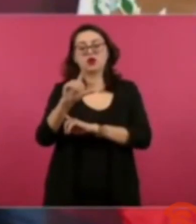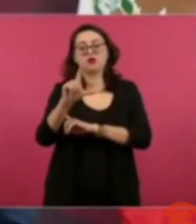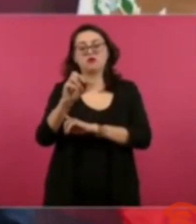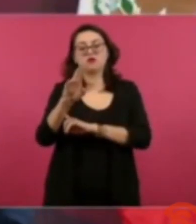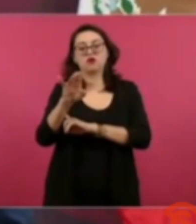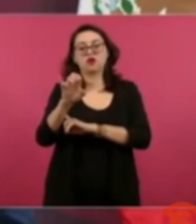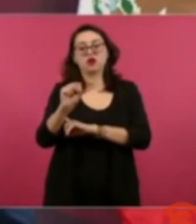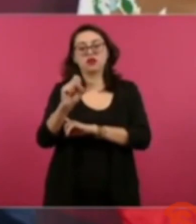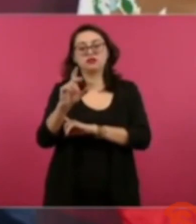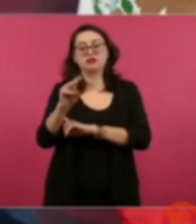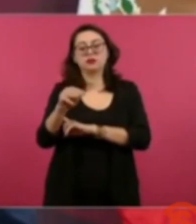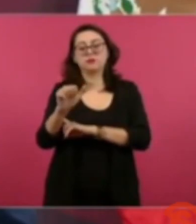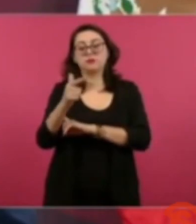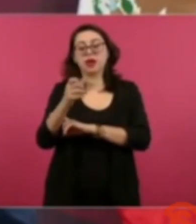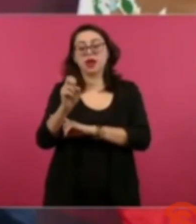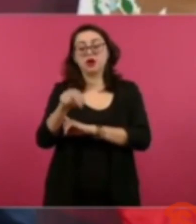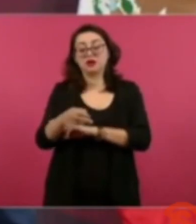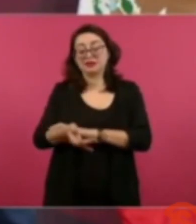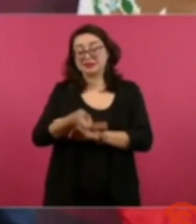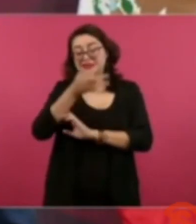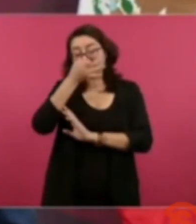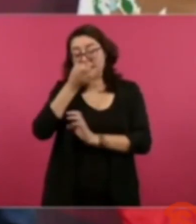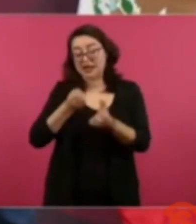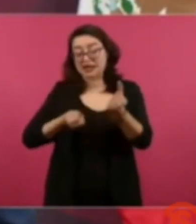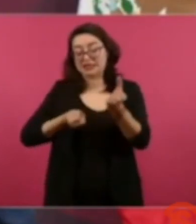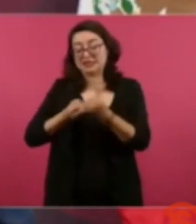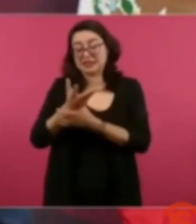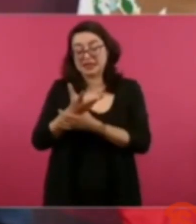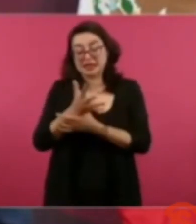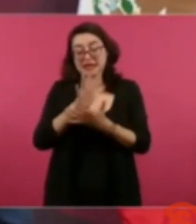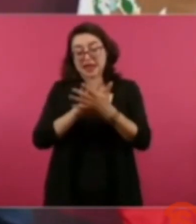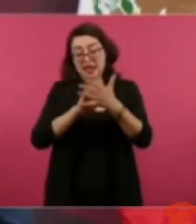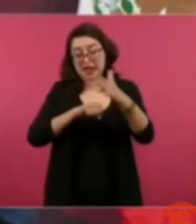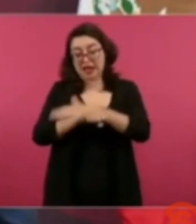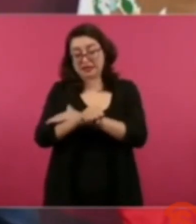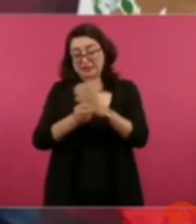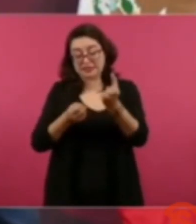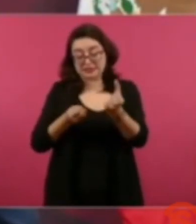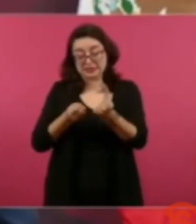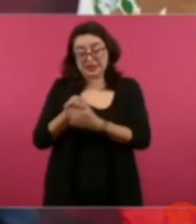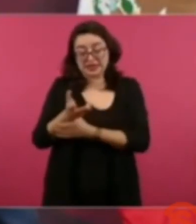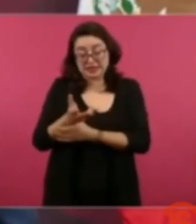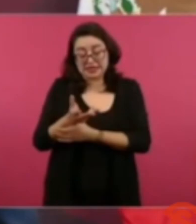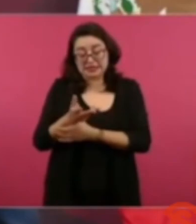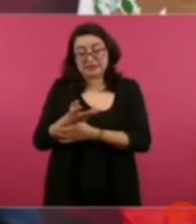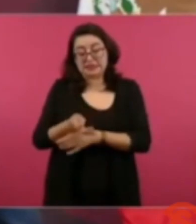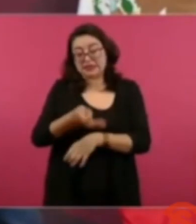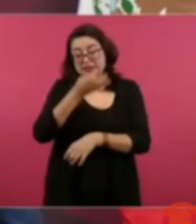ya en vísperas de que lo dejaran libre, después de años de haber estado en la cárcel,